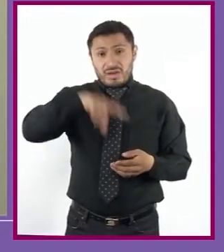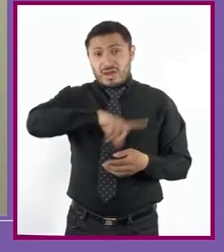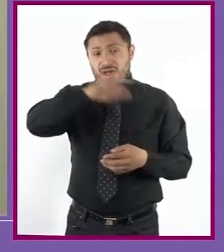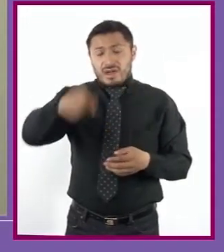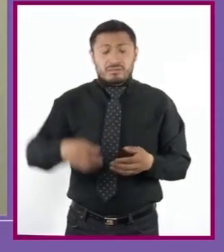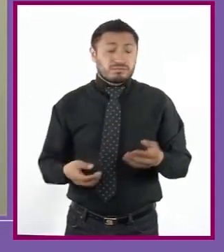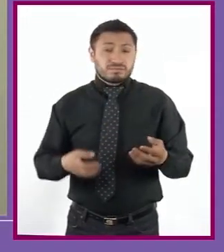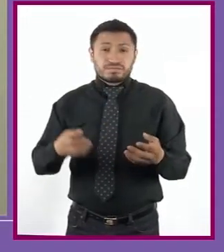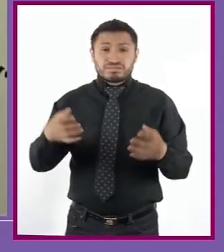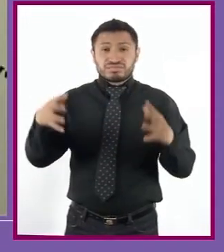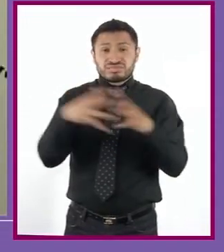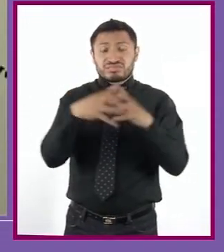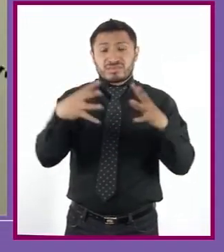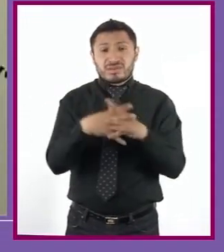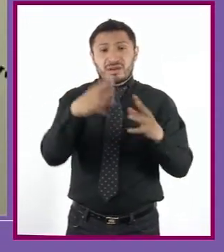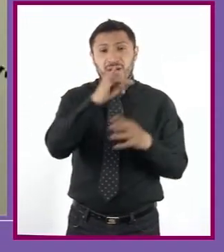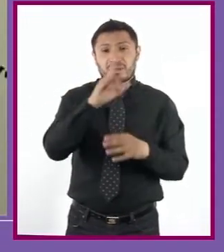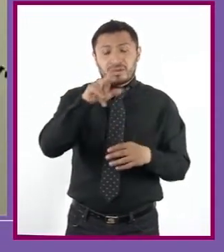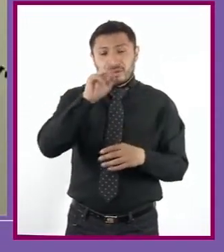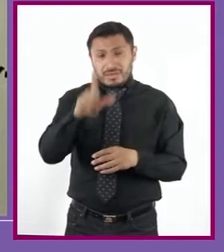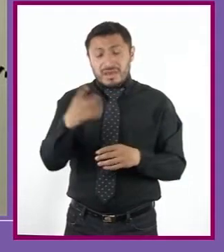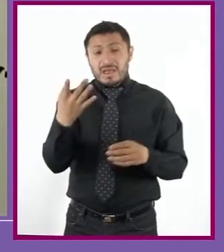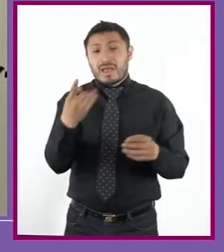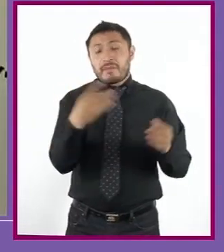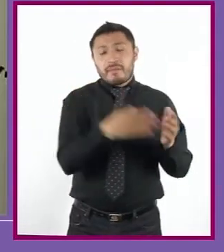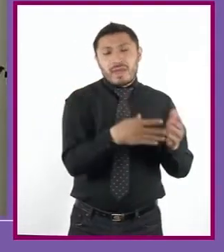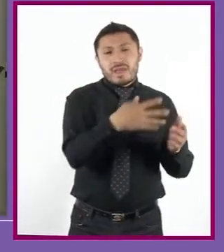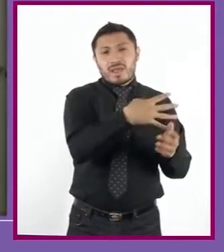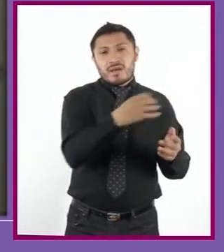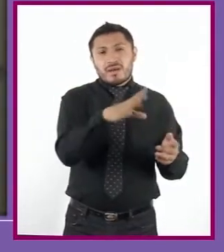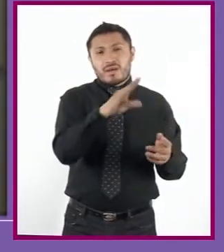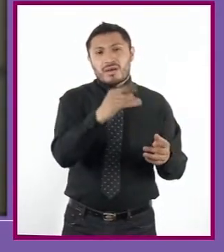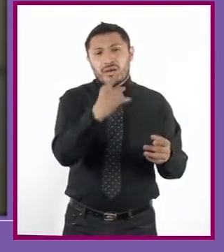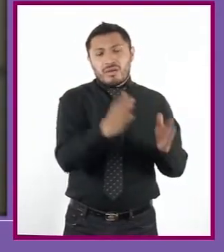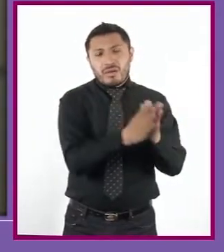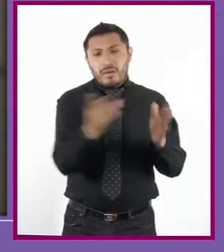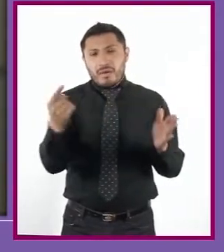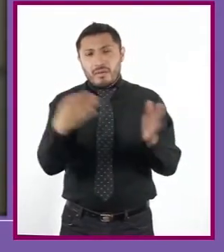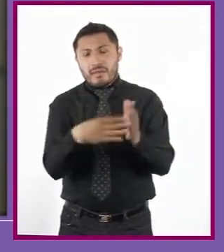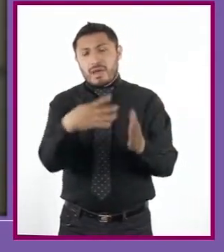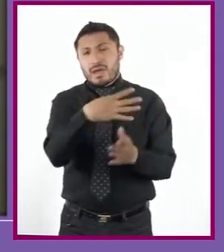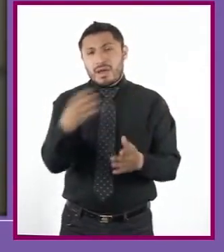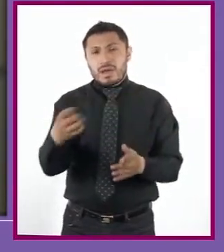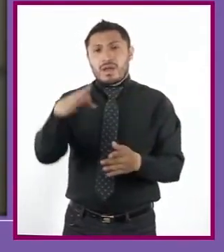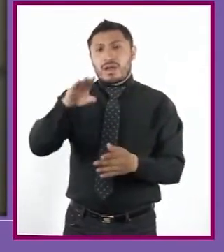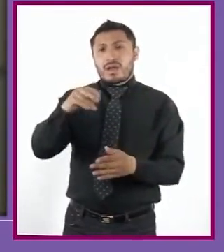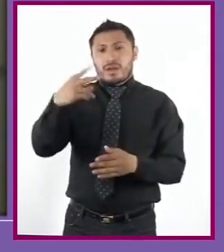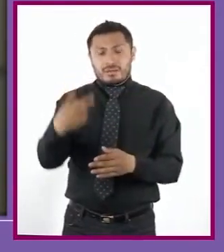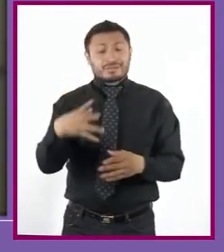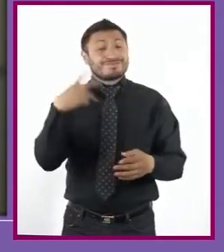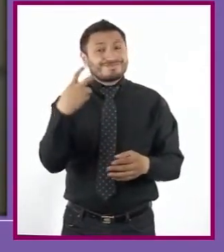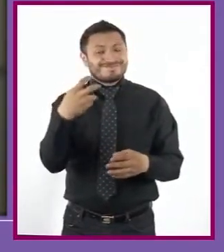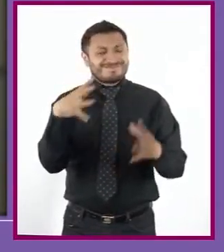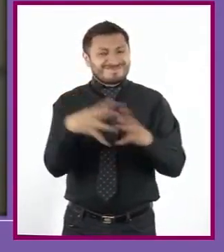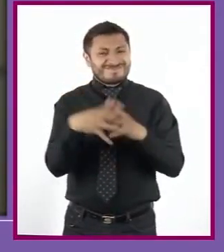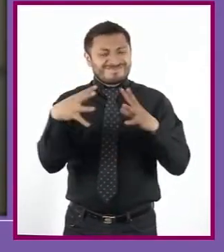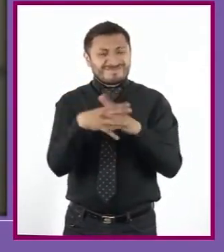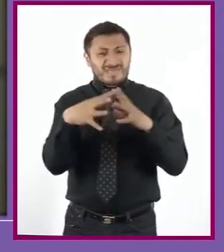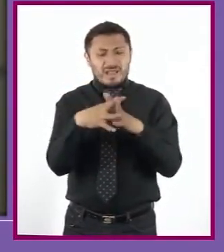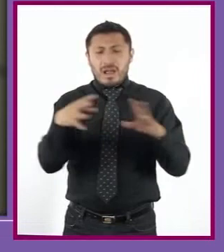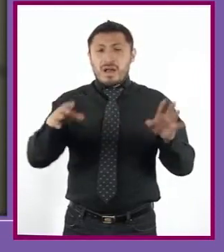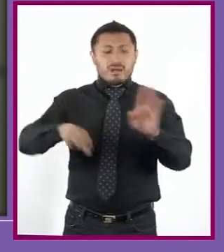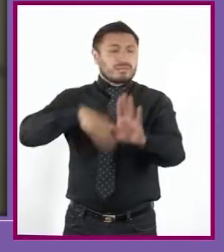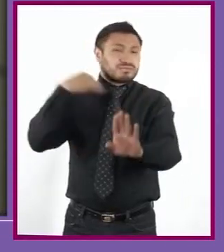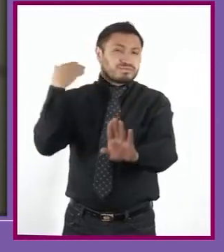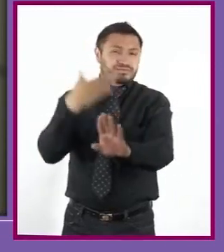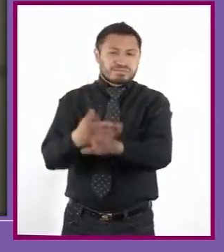en Yugoslavia entre 1991 y 1992, en la que se cometieron crímenes contra